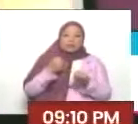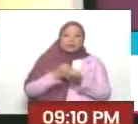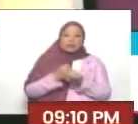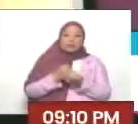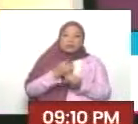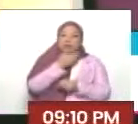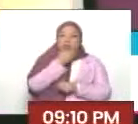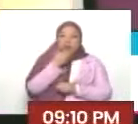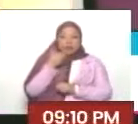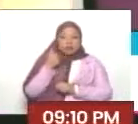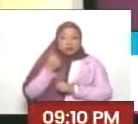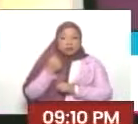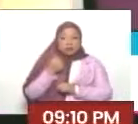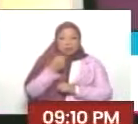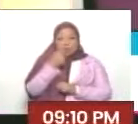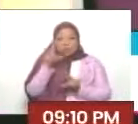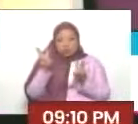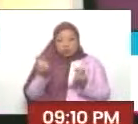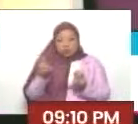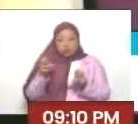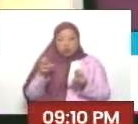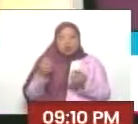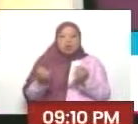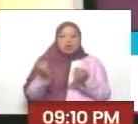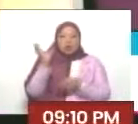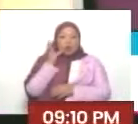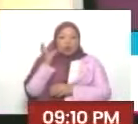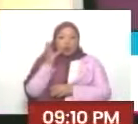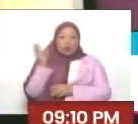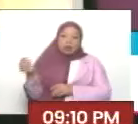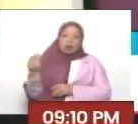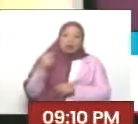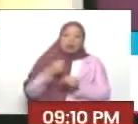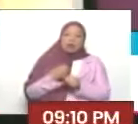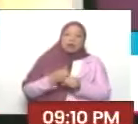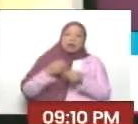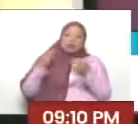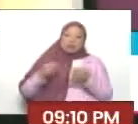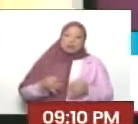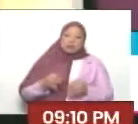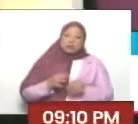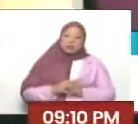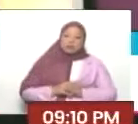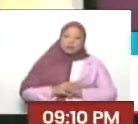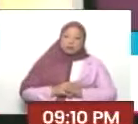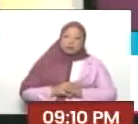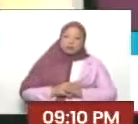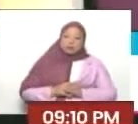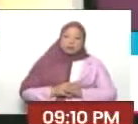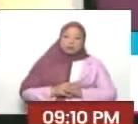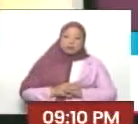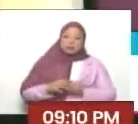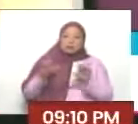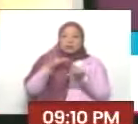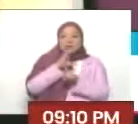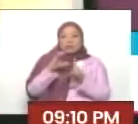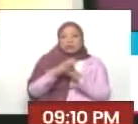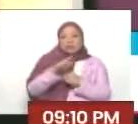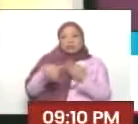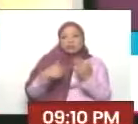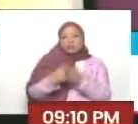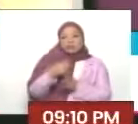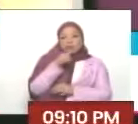de sombra que nos favorece en el cacao y a la vez nos favorece ecosistema, pues, en el nivel